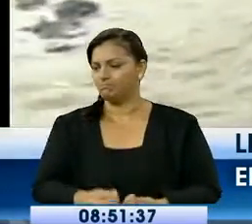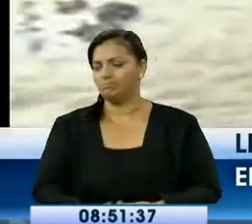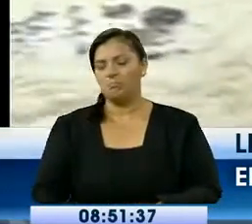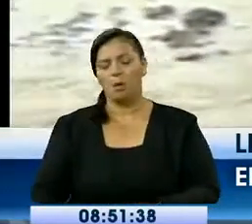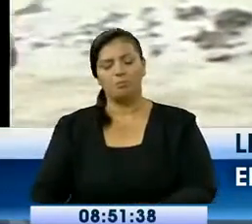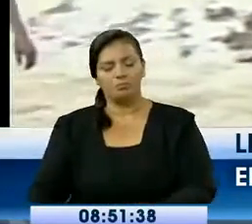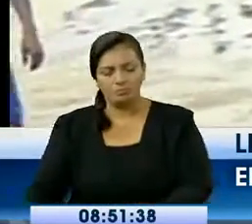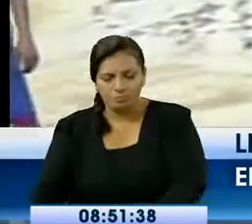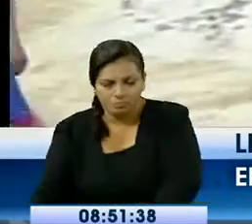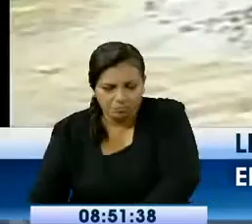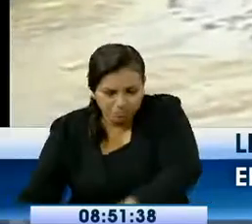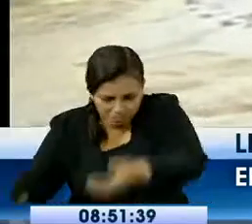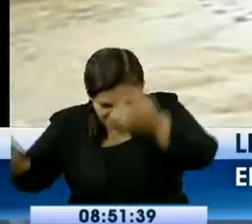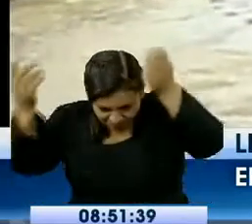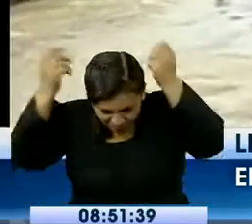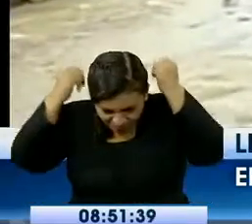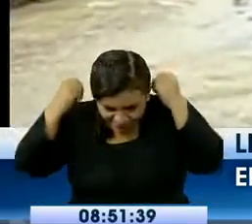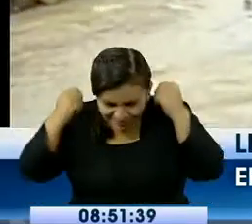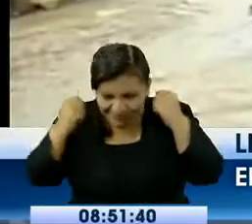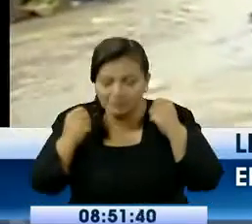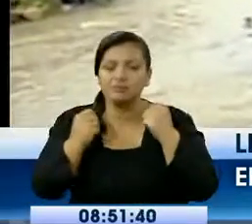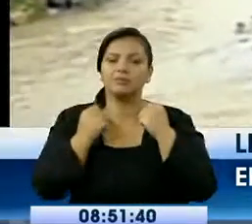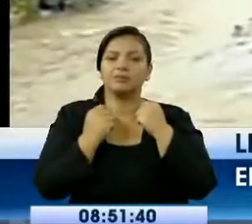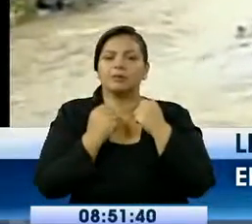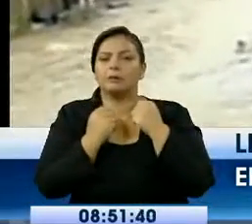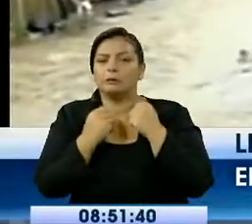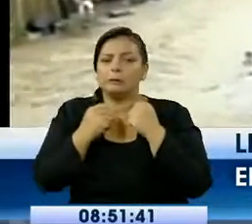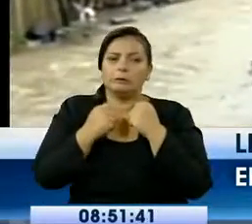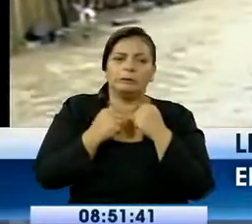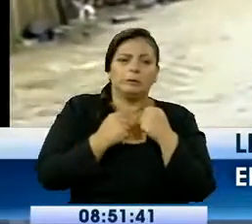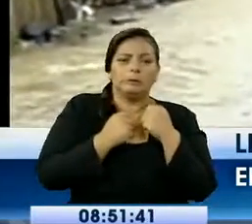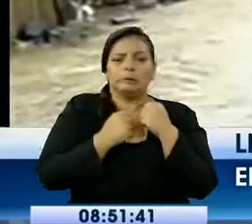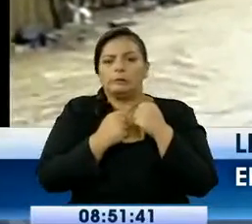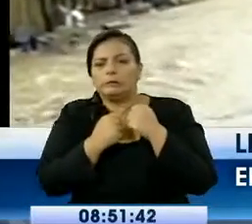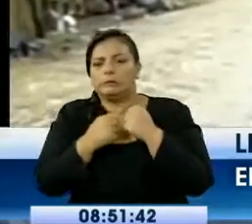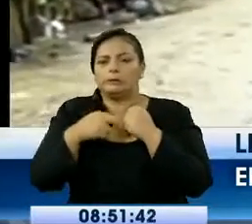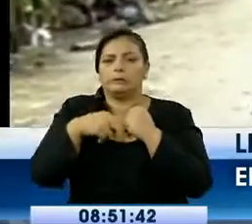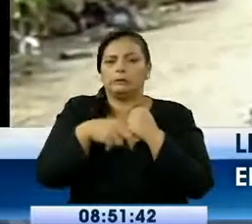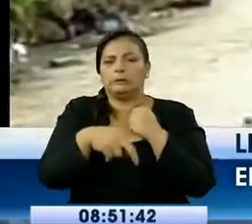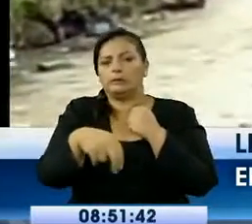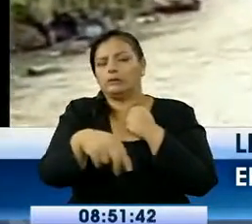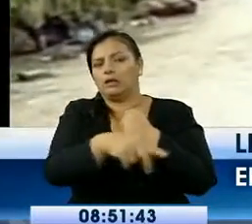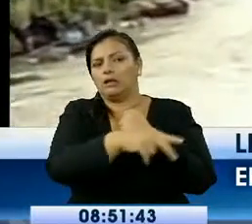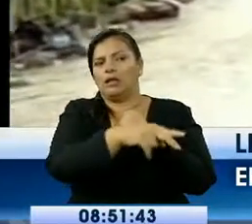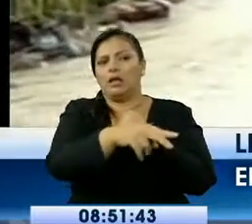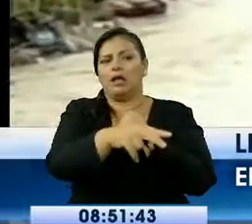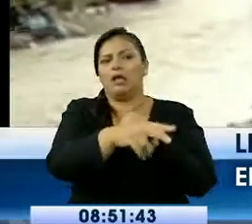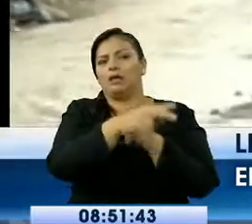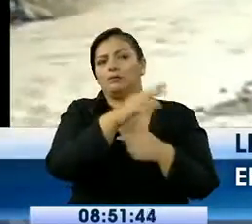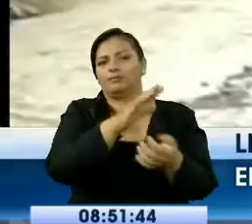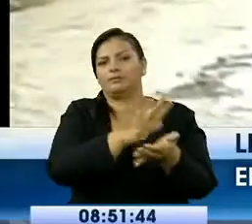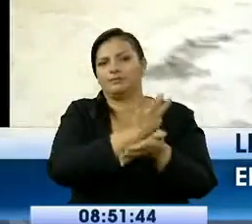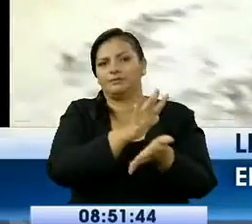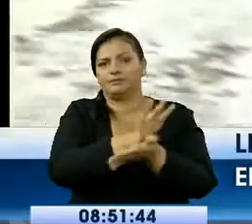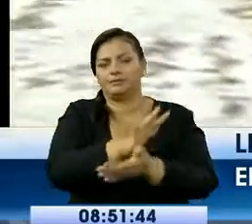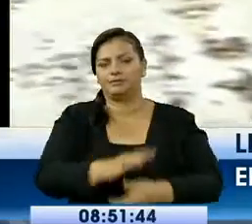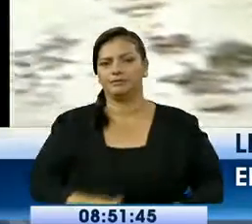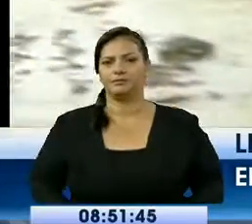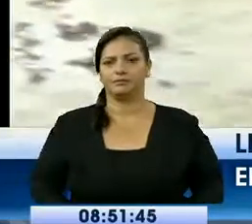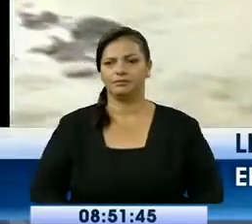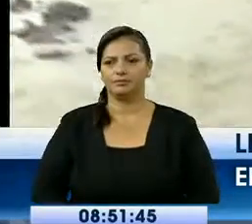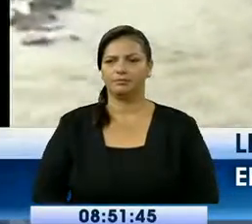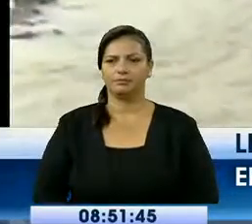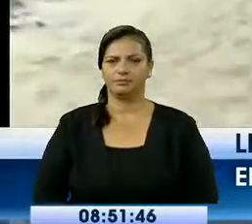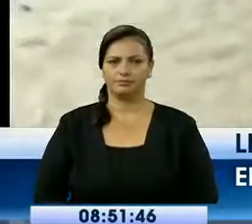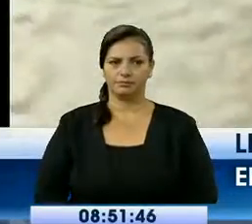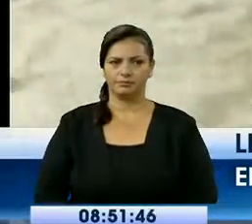es bien feo estar así como estamos pasando ahorita. Ok, perfecto. Vamos a continuar caminando nosotros por acá. Miren, aquí ya el agua